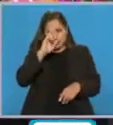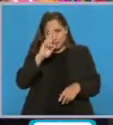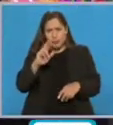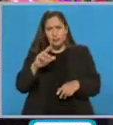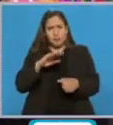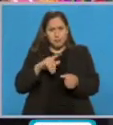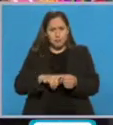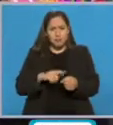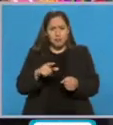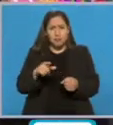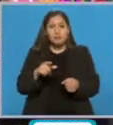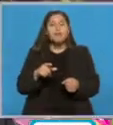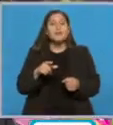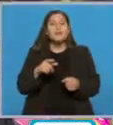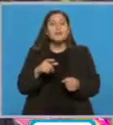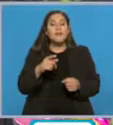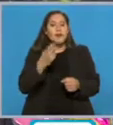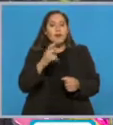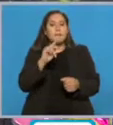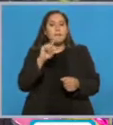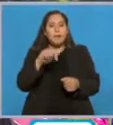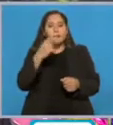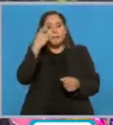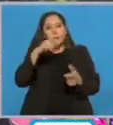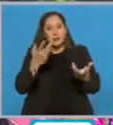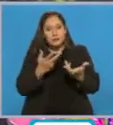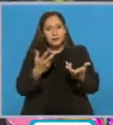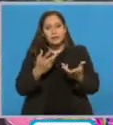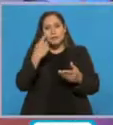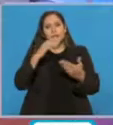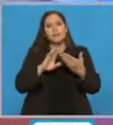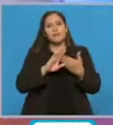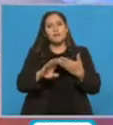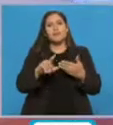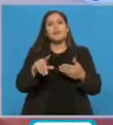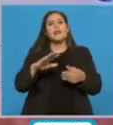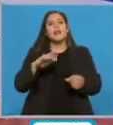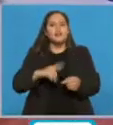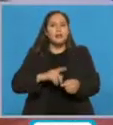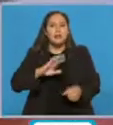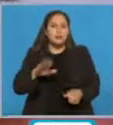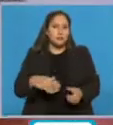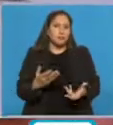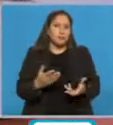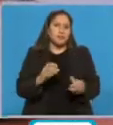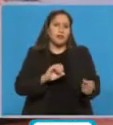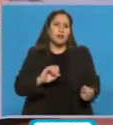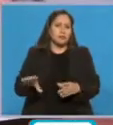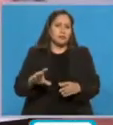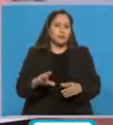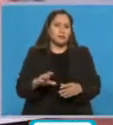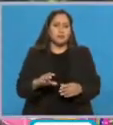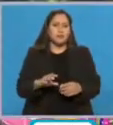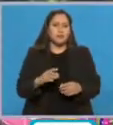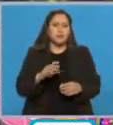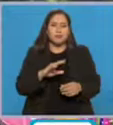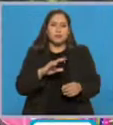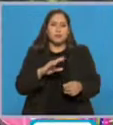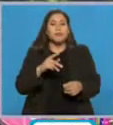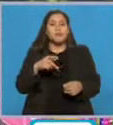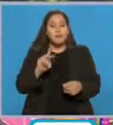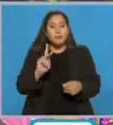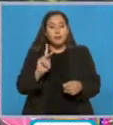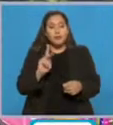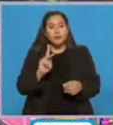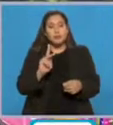entonces que desde un principio se generen estos planes de acción para evitar este tipo de abandono a los animales. Sí.